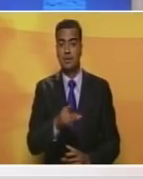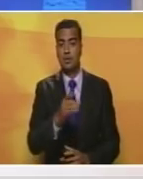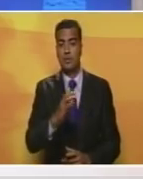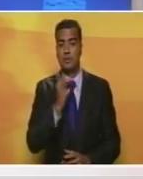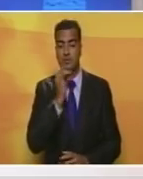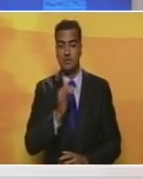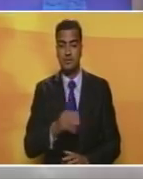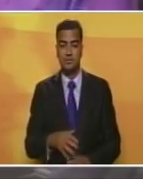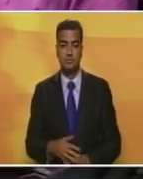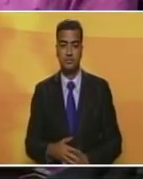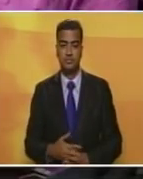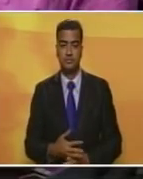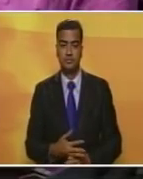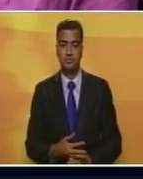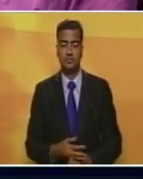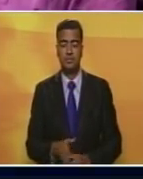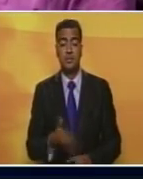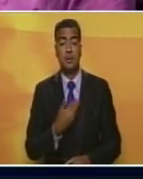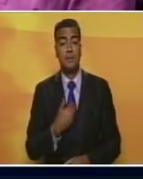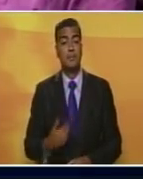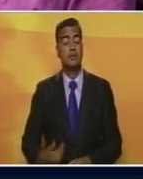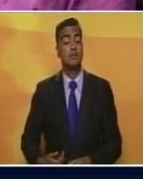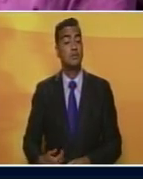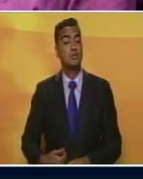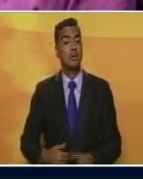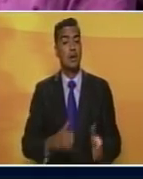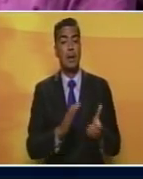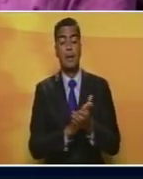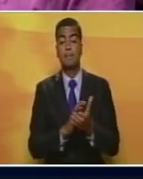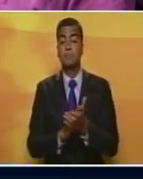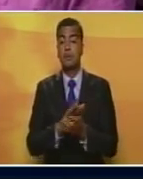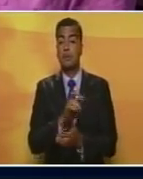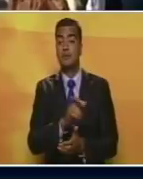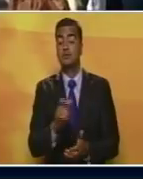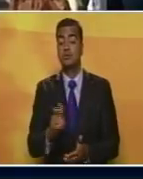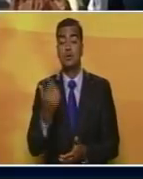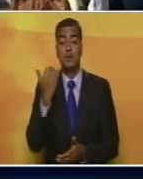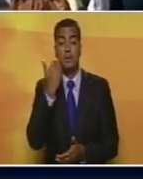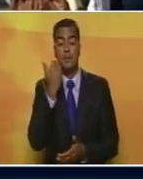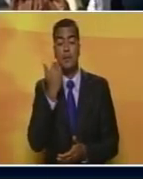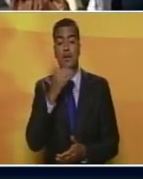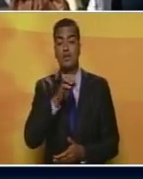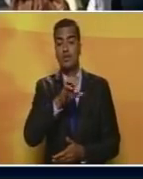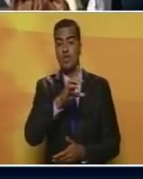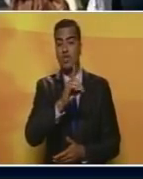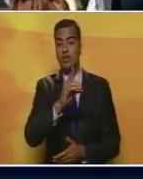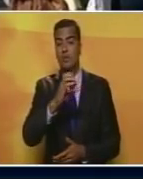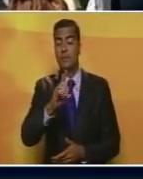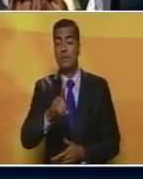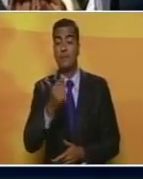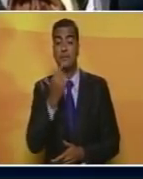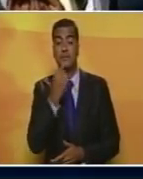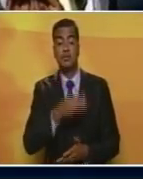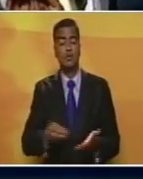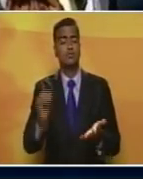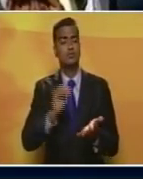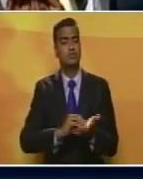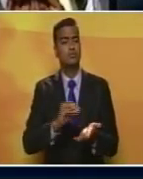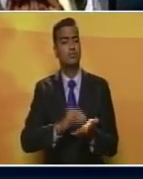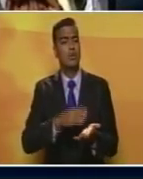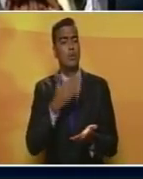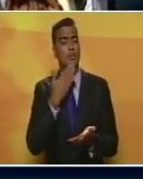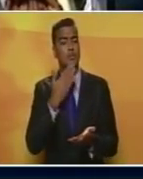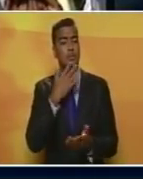las afueras de la unidad de diálisis El Ángel, ubicada en Barquisimeto, para exigir a las autoridades la dotación de insumos para dializar a